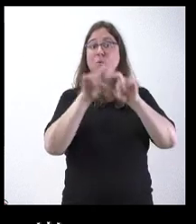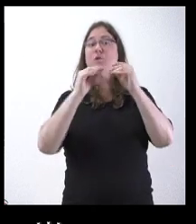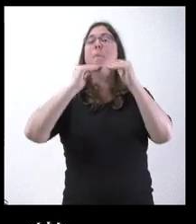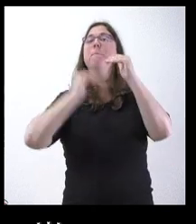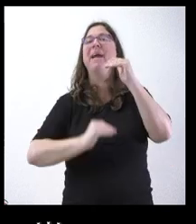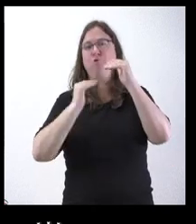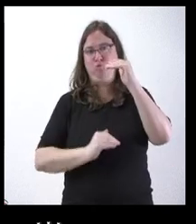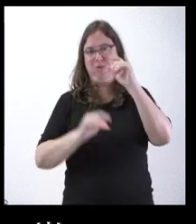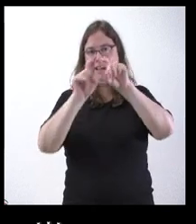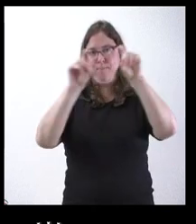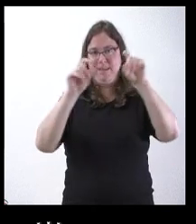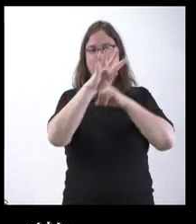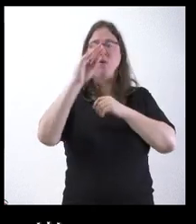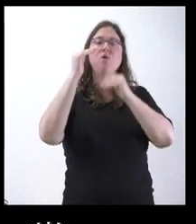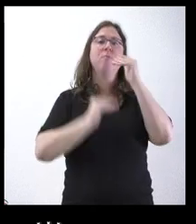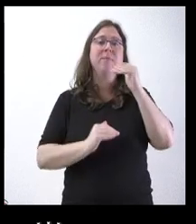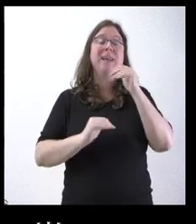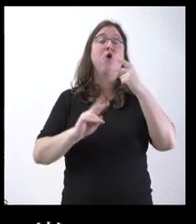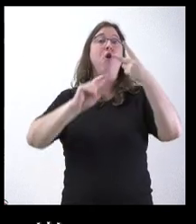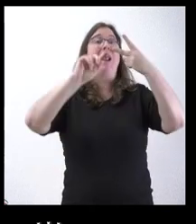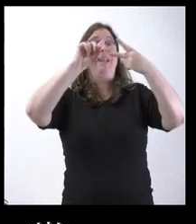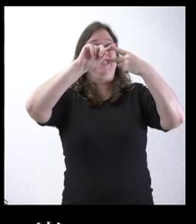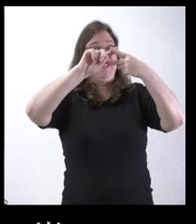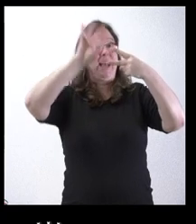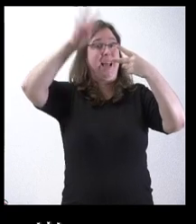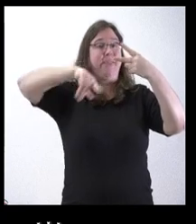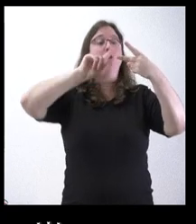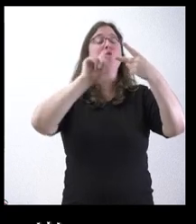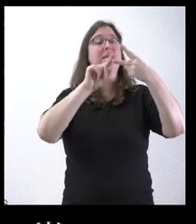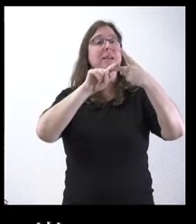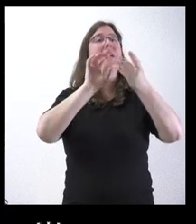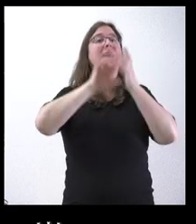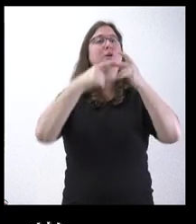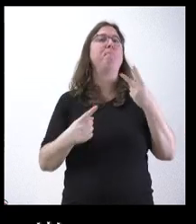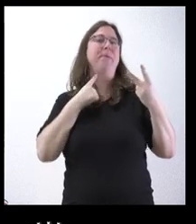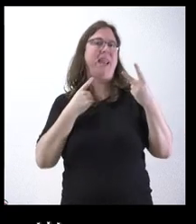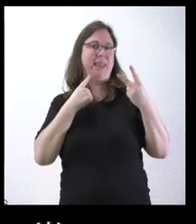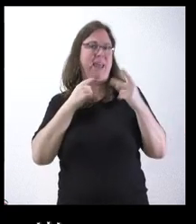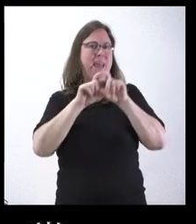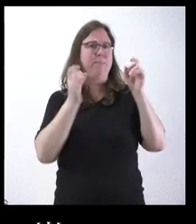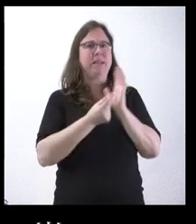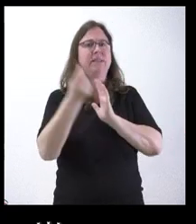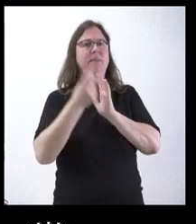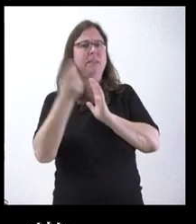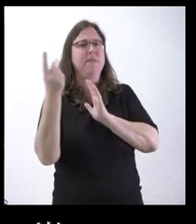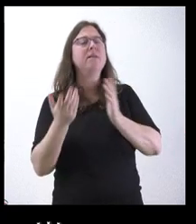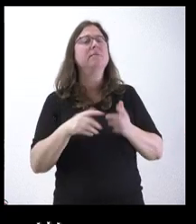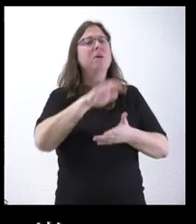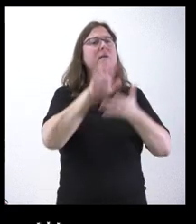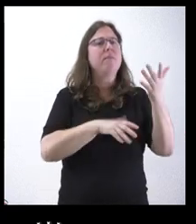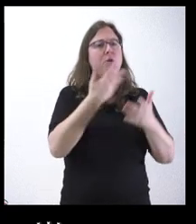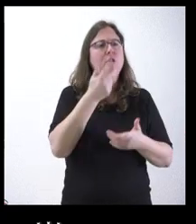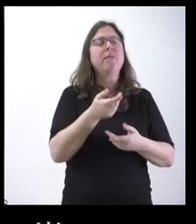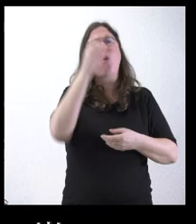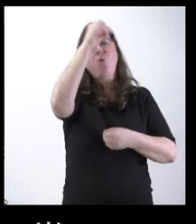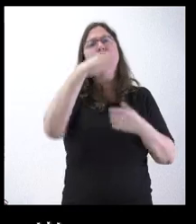eh es la segunda comunidad detrás de Cataluña que más empresas pierde no sé si conoce este este informe Y qué valoración hace